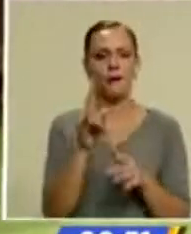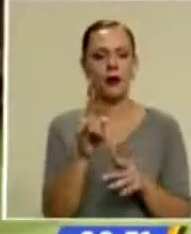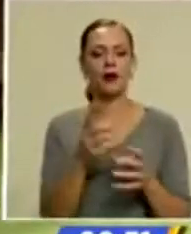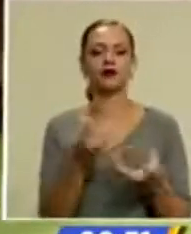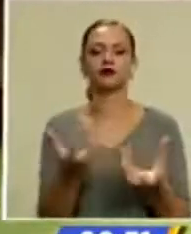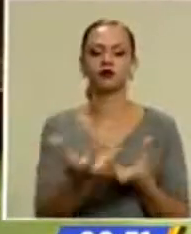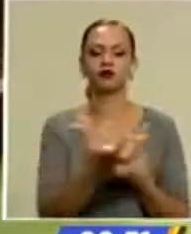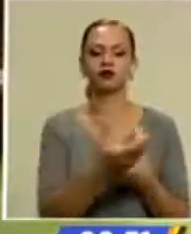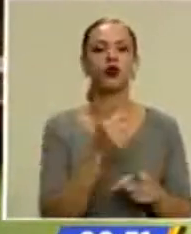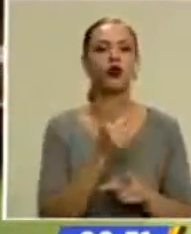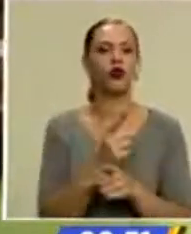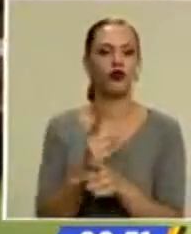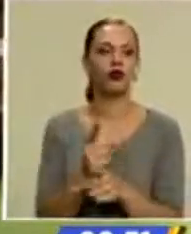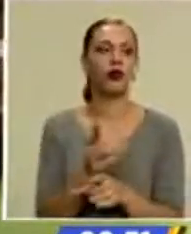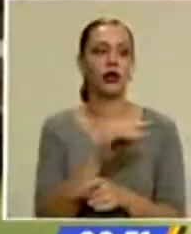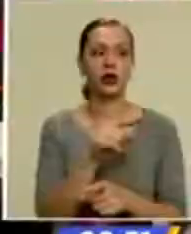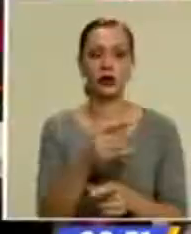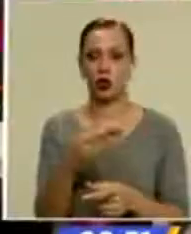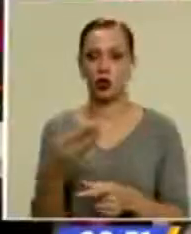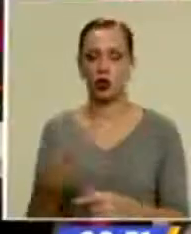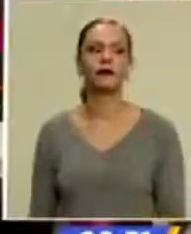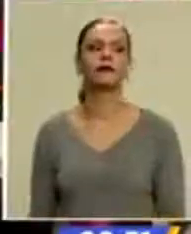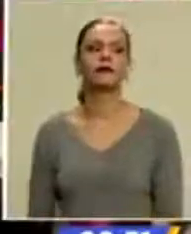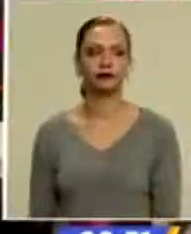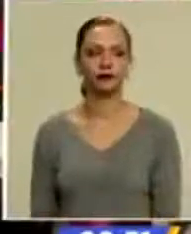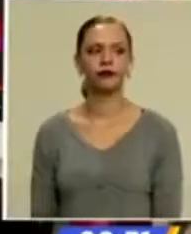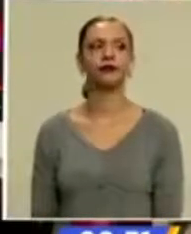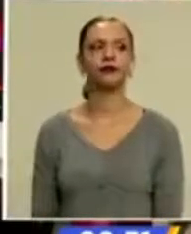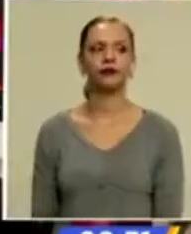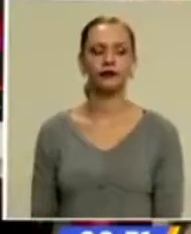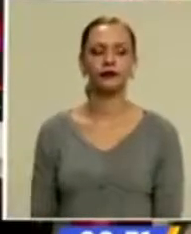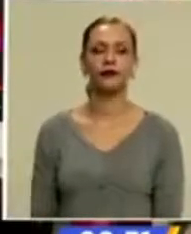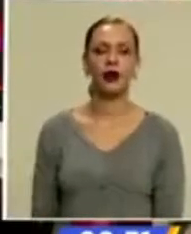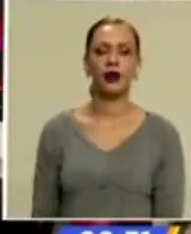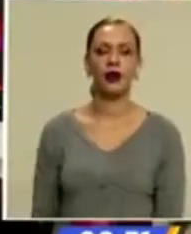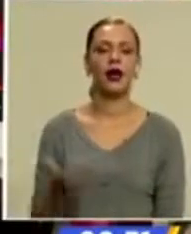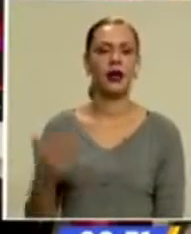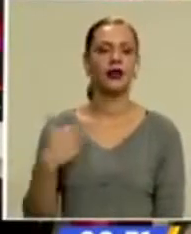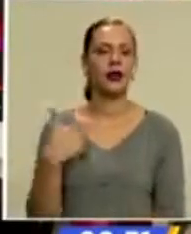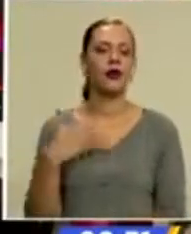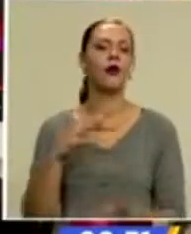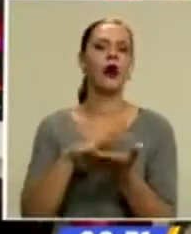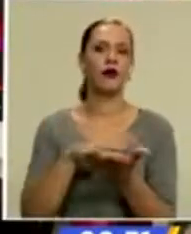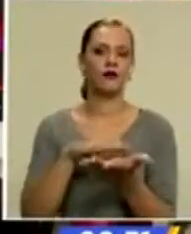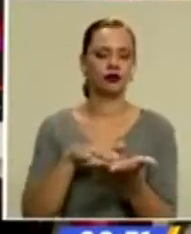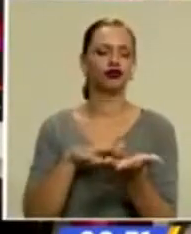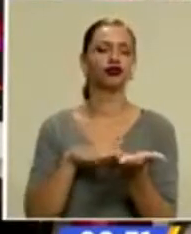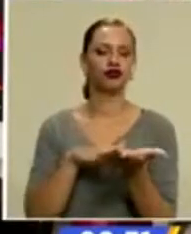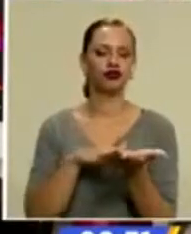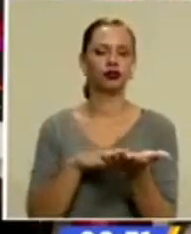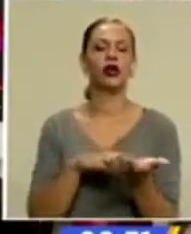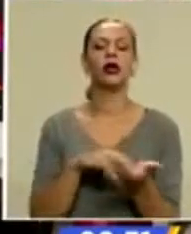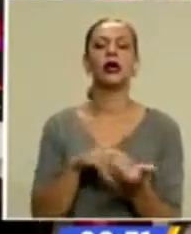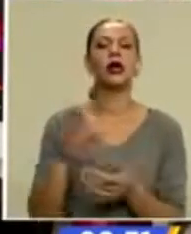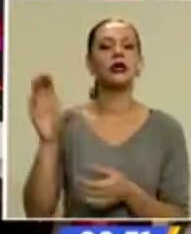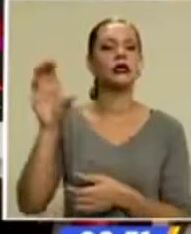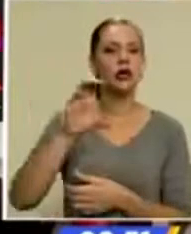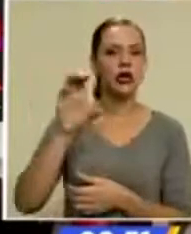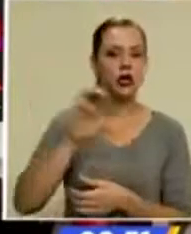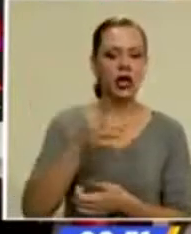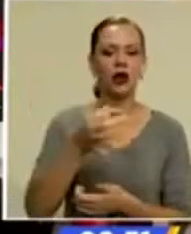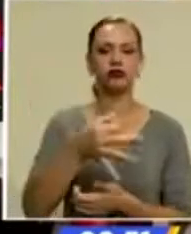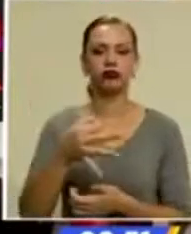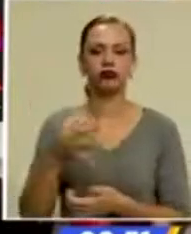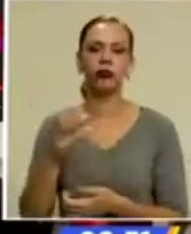las porciones correctas. ¿Y vamos a poner estas cosas? Sí, y vamos a poner esas cosas. Aquí tenemos arroz. Ajá, que son cereales, leguminosas